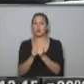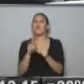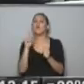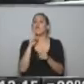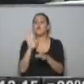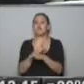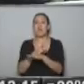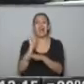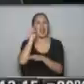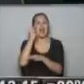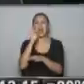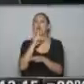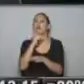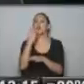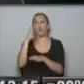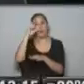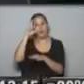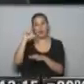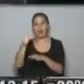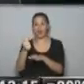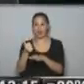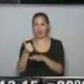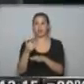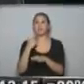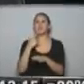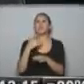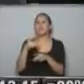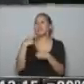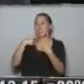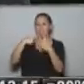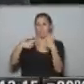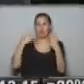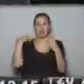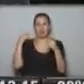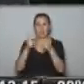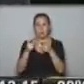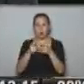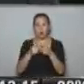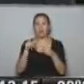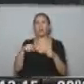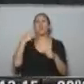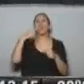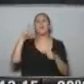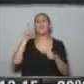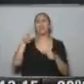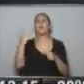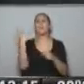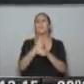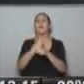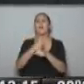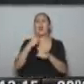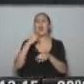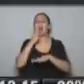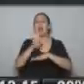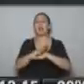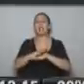menos. Estuve con Gatúbela, estuve con Storm también, de la saga X-Men. Estuve con quien en 2002 se convirtió en la primera actriz afroamericana